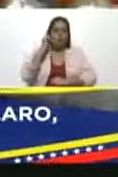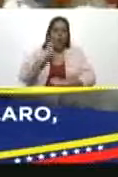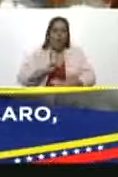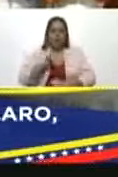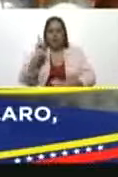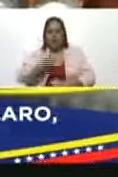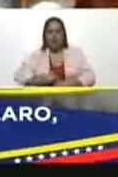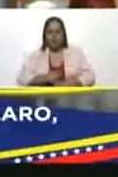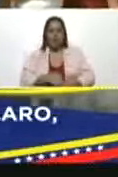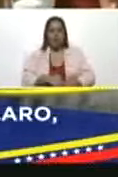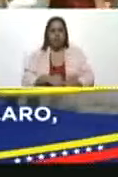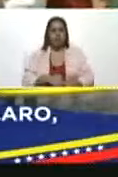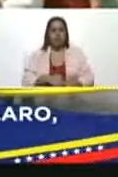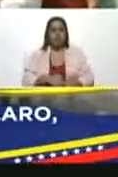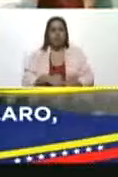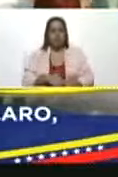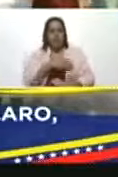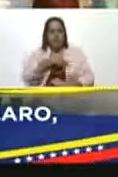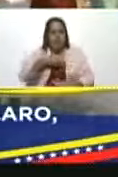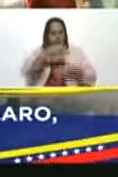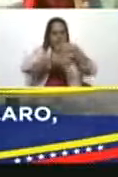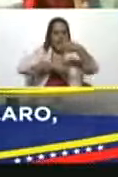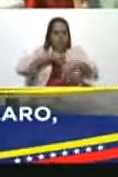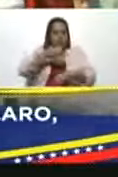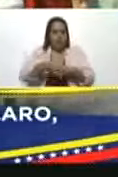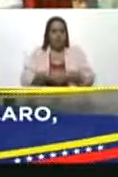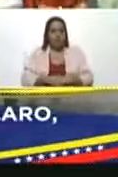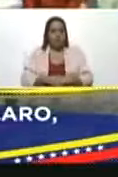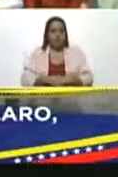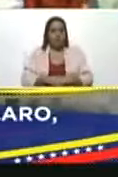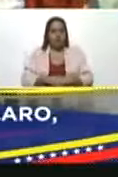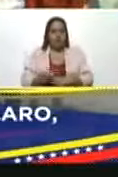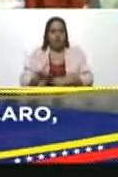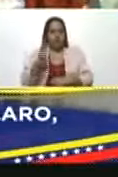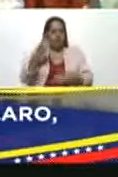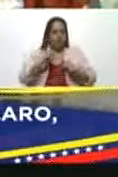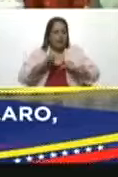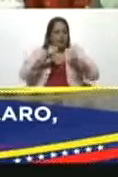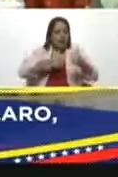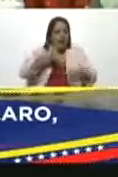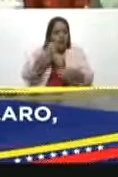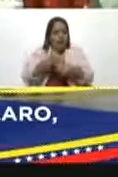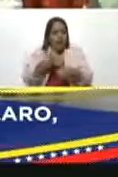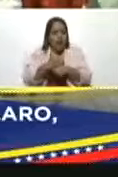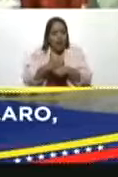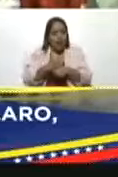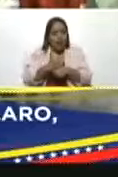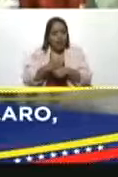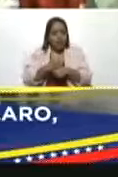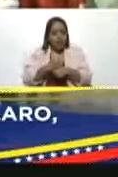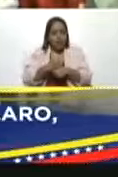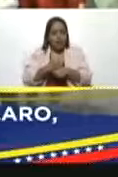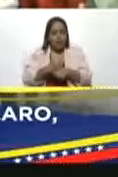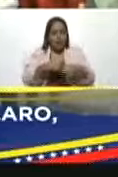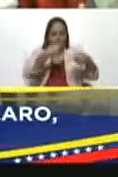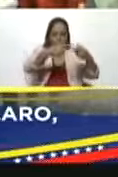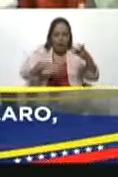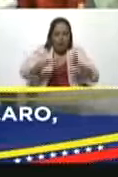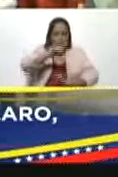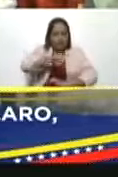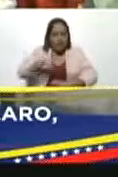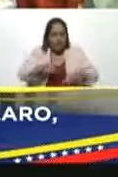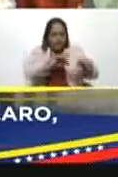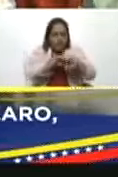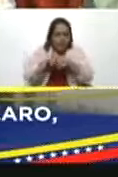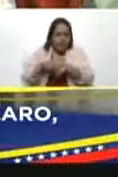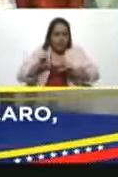que, mire, le quiero contar que las primeras de cambio, el material se fue subiendo a pie por parte de todos estos comuneros